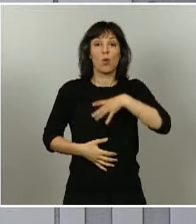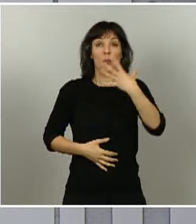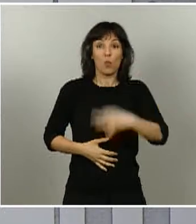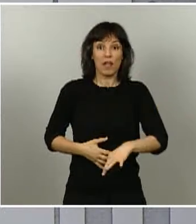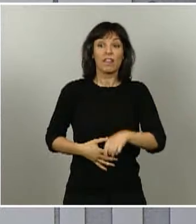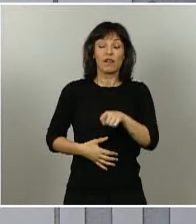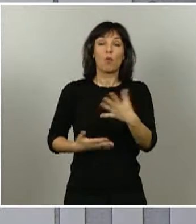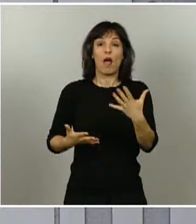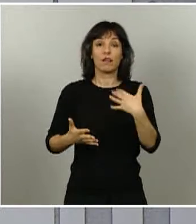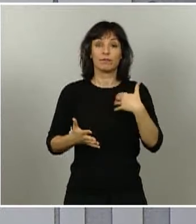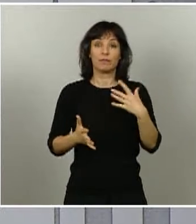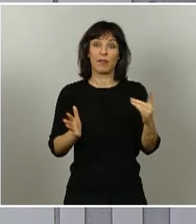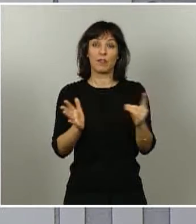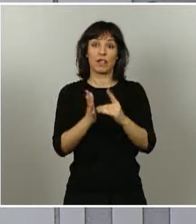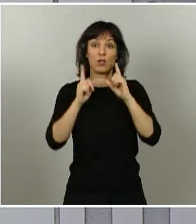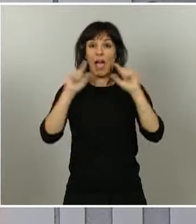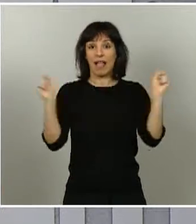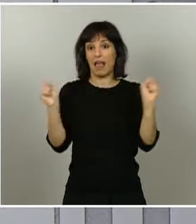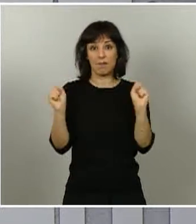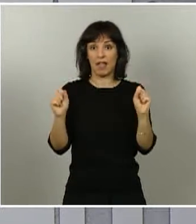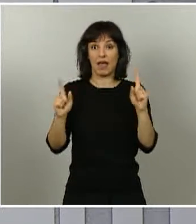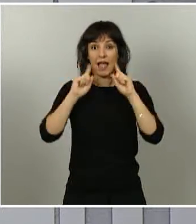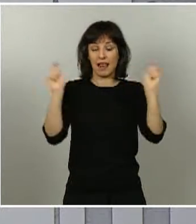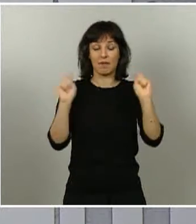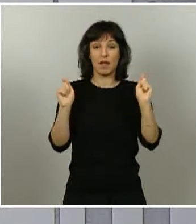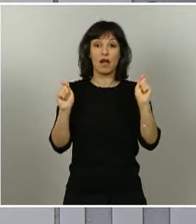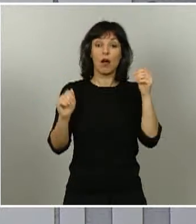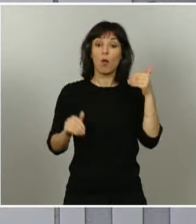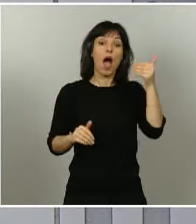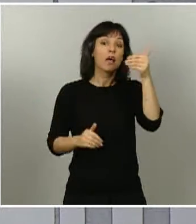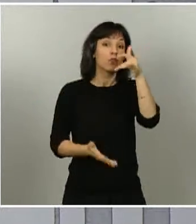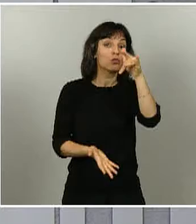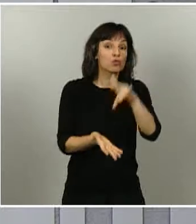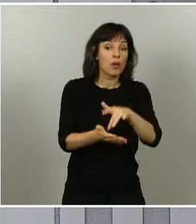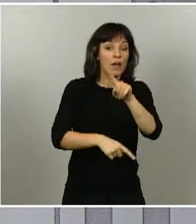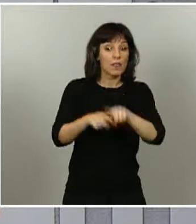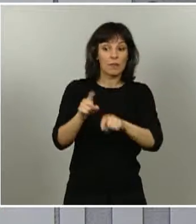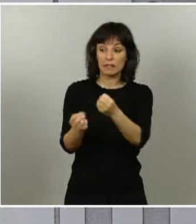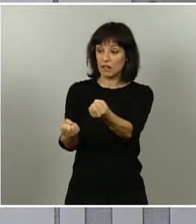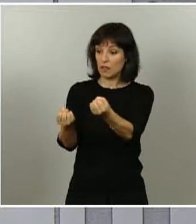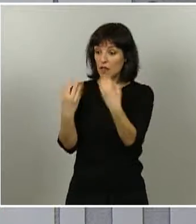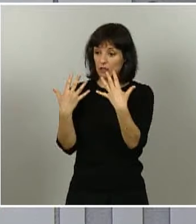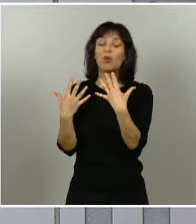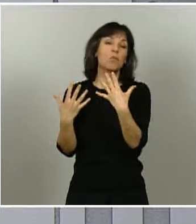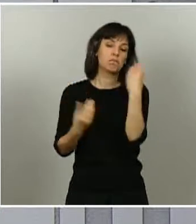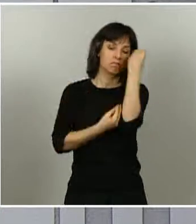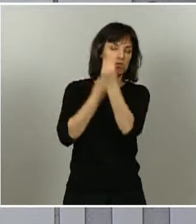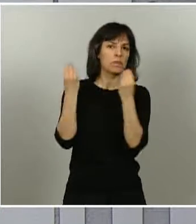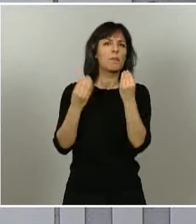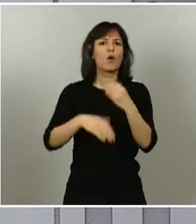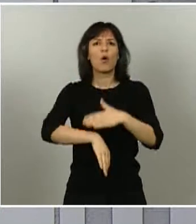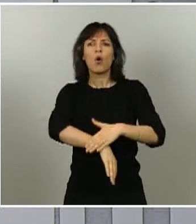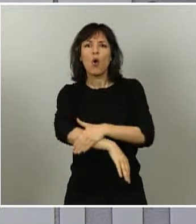de alarma, cuando llegue ese momento se verá en función de los datos disponibles, pero el Gobierno no descarta en absoluto y no va a